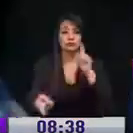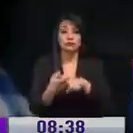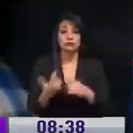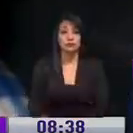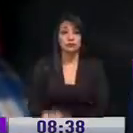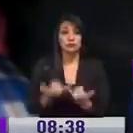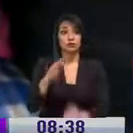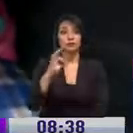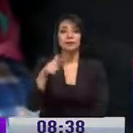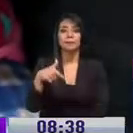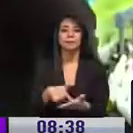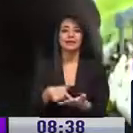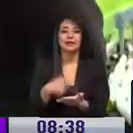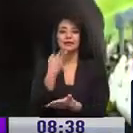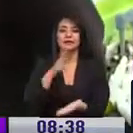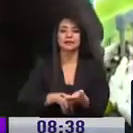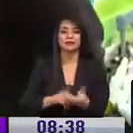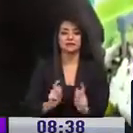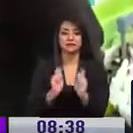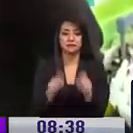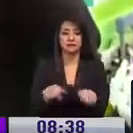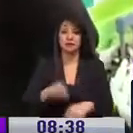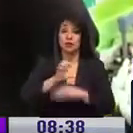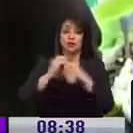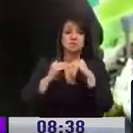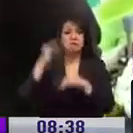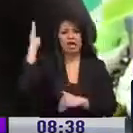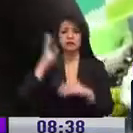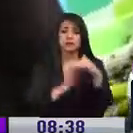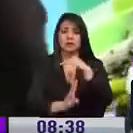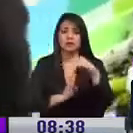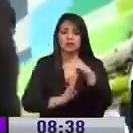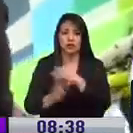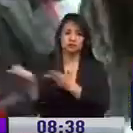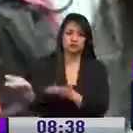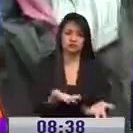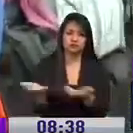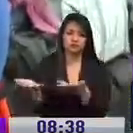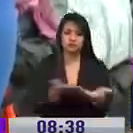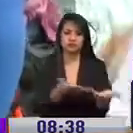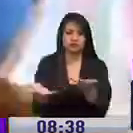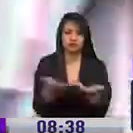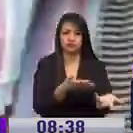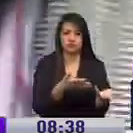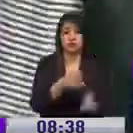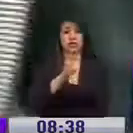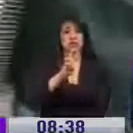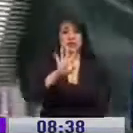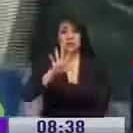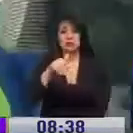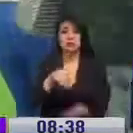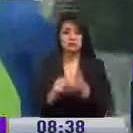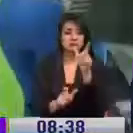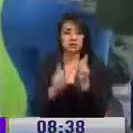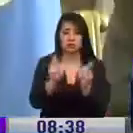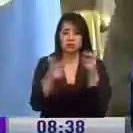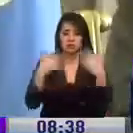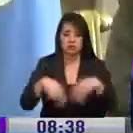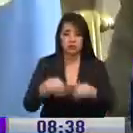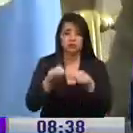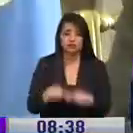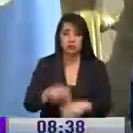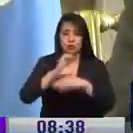otorgado 90.000 visas. Resaltó que nuestro país es el que más refugiados recibe. La cifra asciende a 65.000 personas.